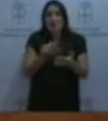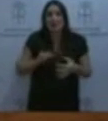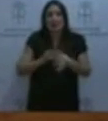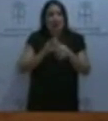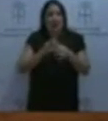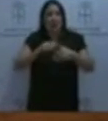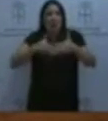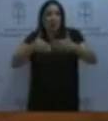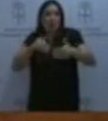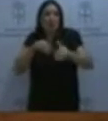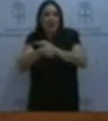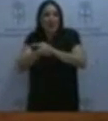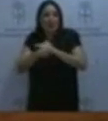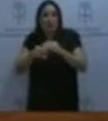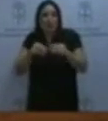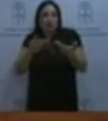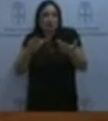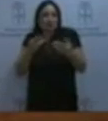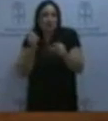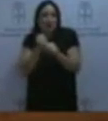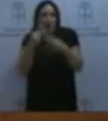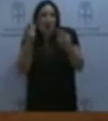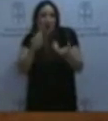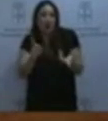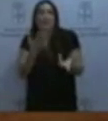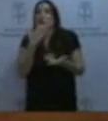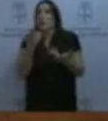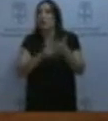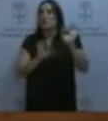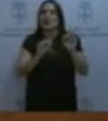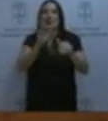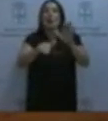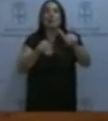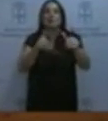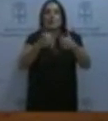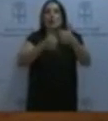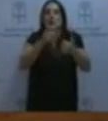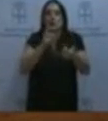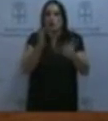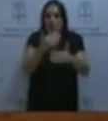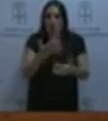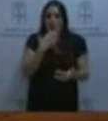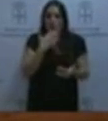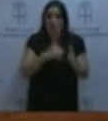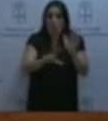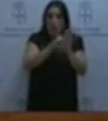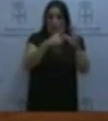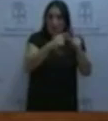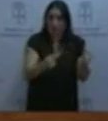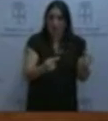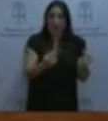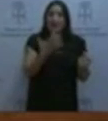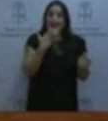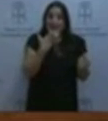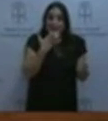pública. Por ejemplo, en especialidades donde no hay oposiciones, como lengua asturiana, la no